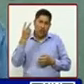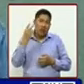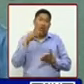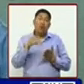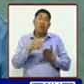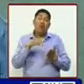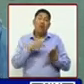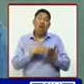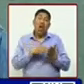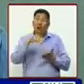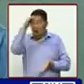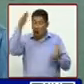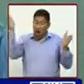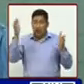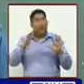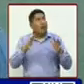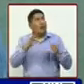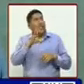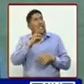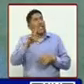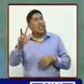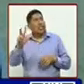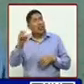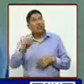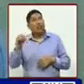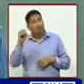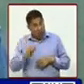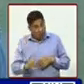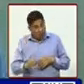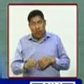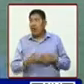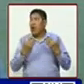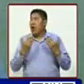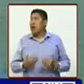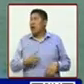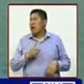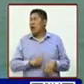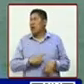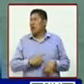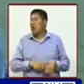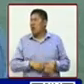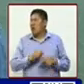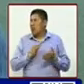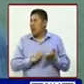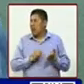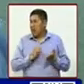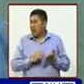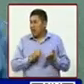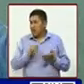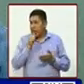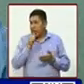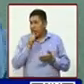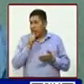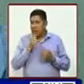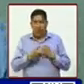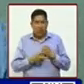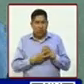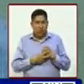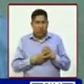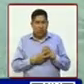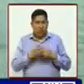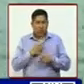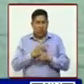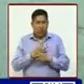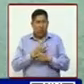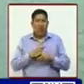el 63% de almacenamiento que tenemos a la fecha. Bueno, en este tiempo de escasez hemos tenido un resguardo bastante importante